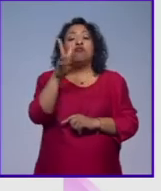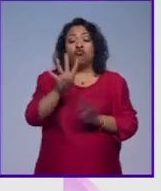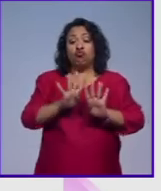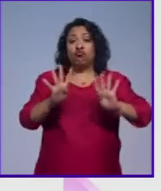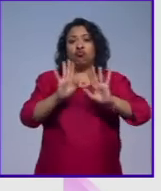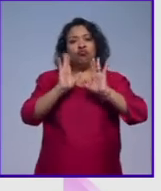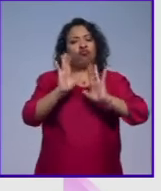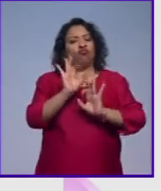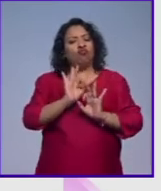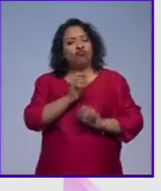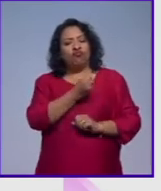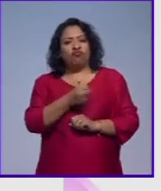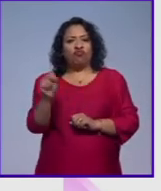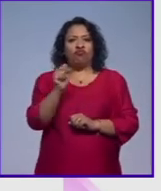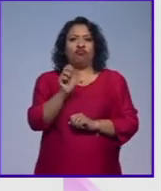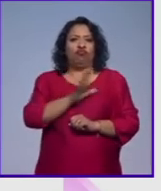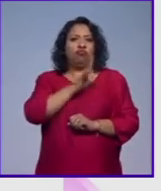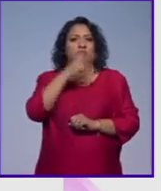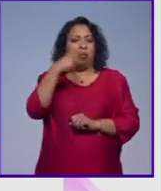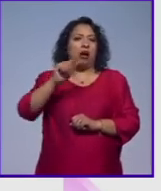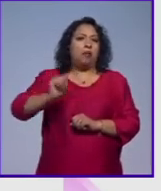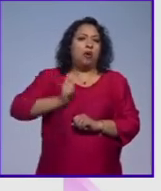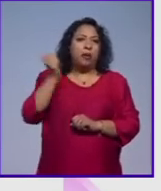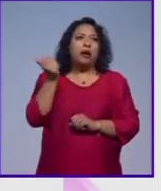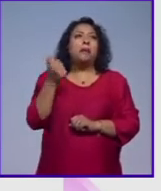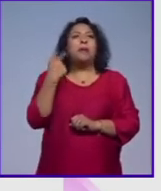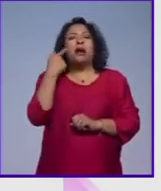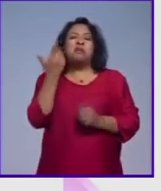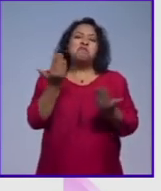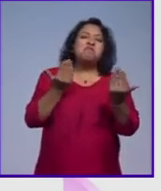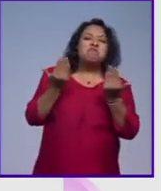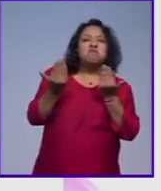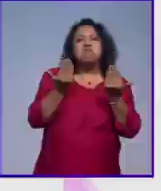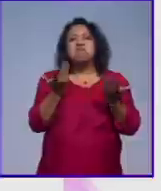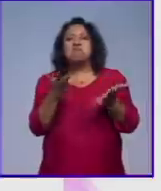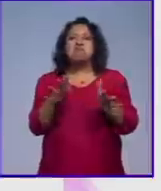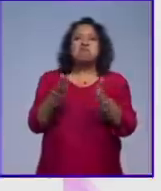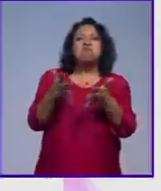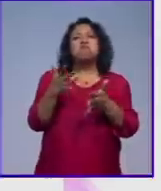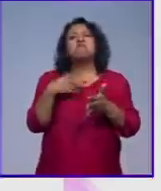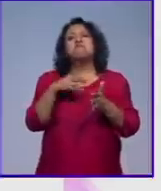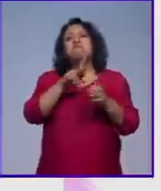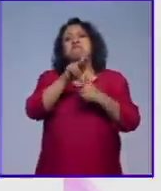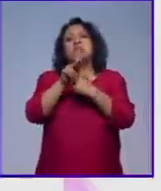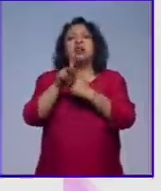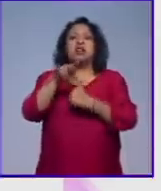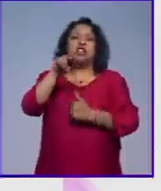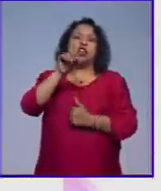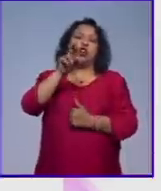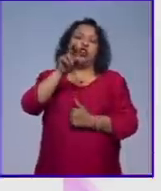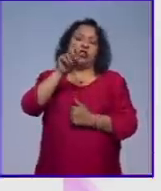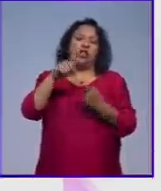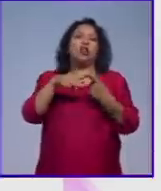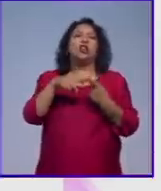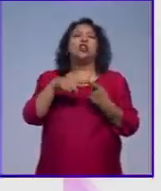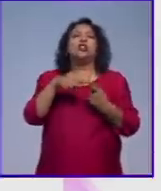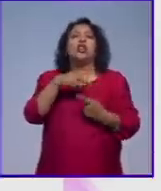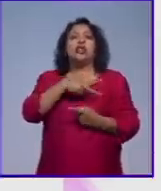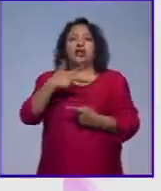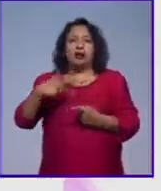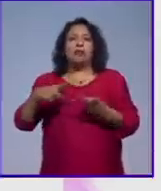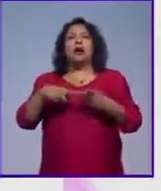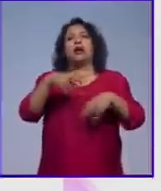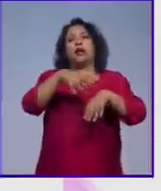verdad de muy buena calidad. Para aprovechar. Para poner un parámetro, más o menos es en los países nórdicos, en Dinamarca, en Suecia, en